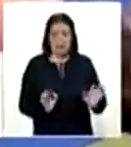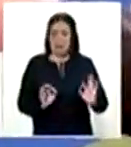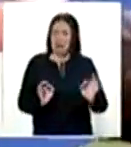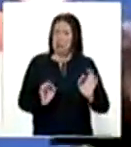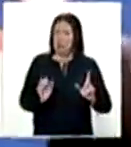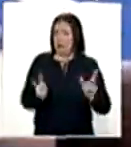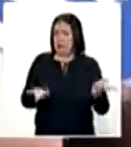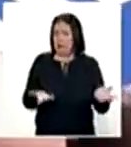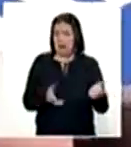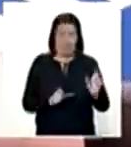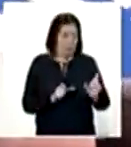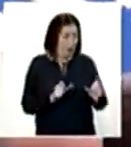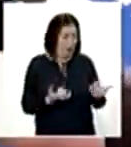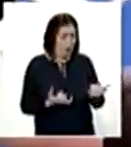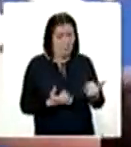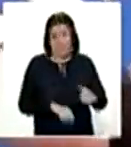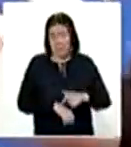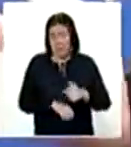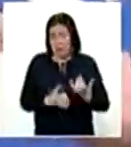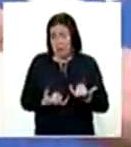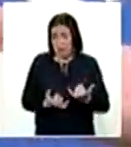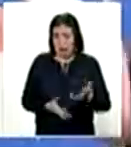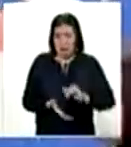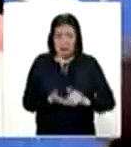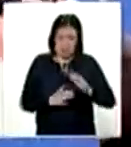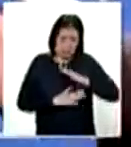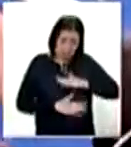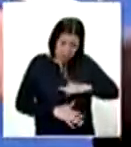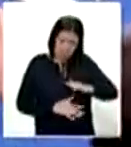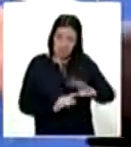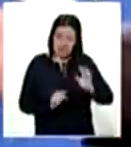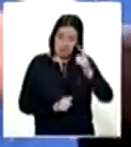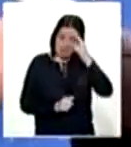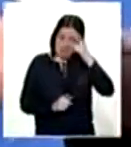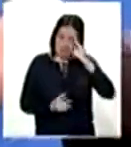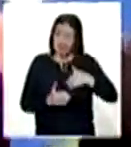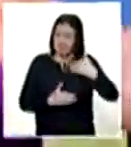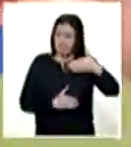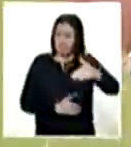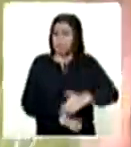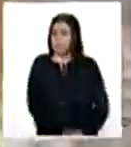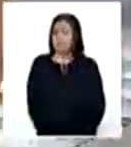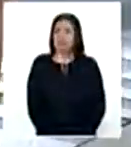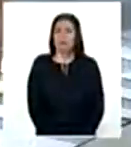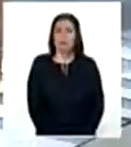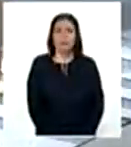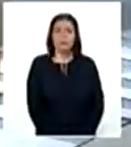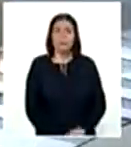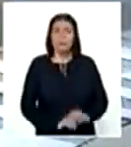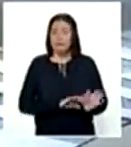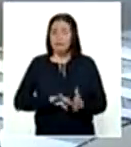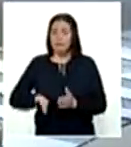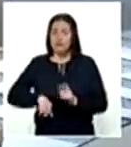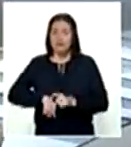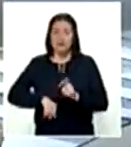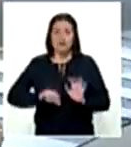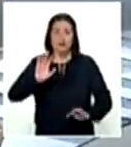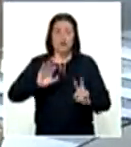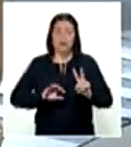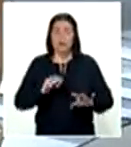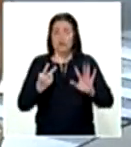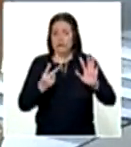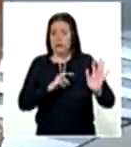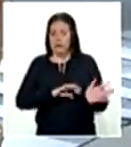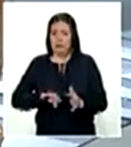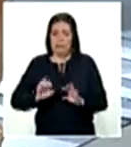estado en este momento, así que hay que estar tranquilos y pensar en lo que puede pasar. Son las 12:07. La